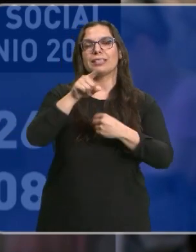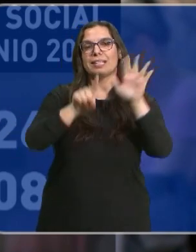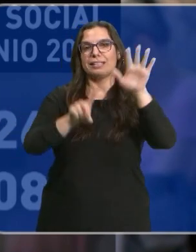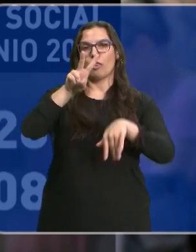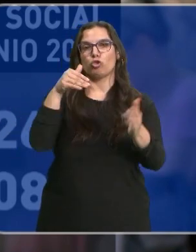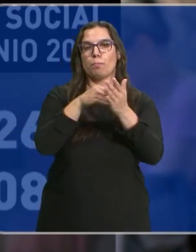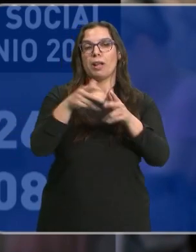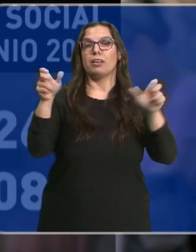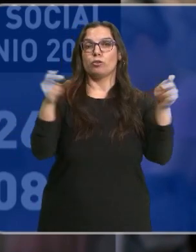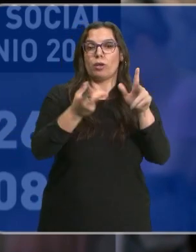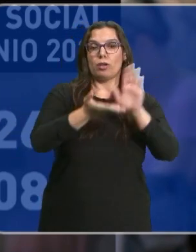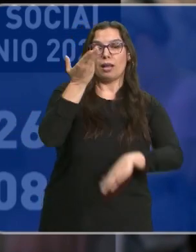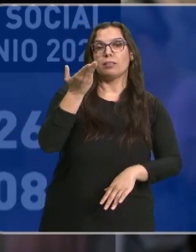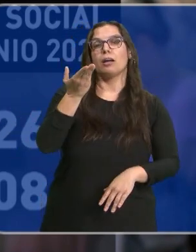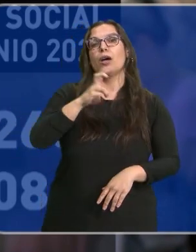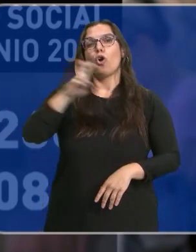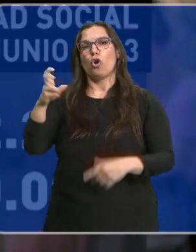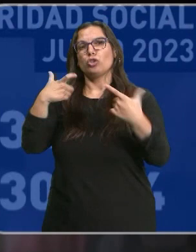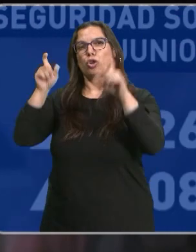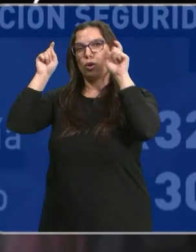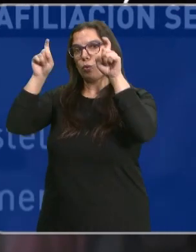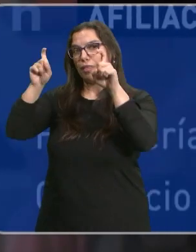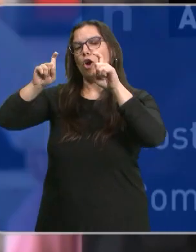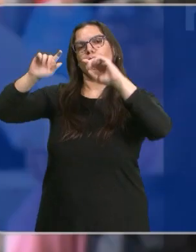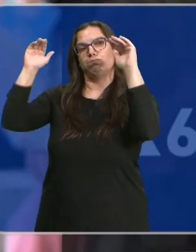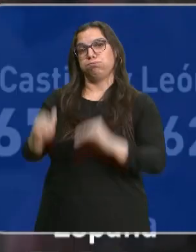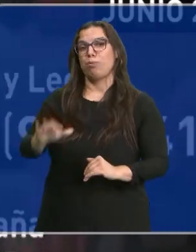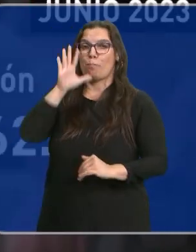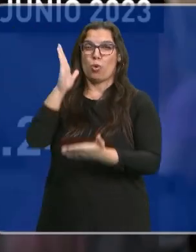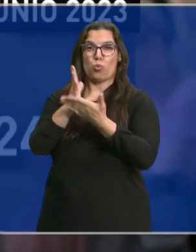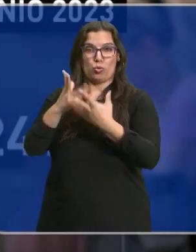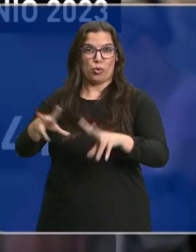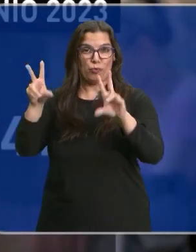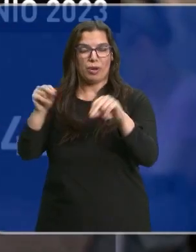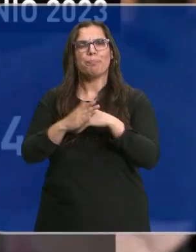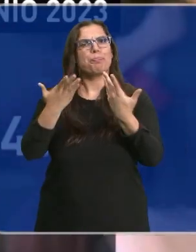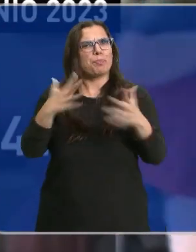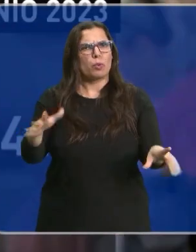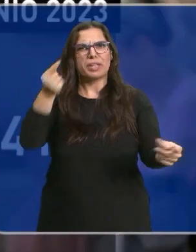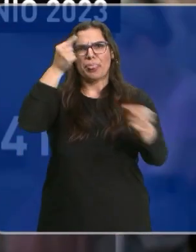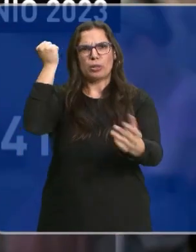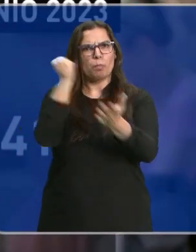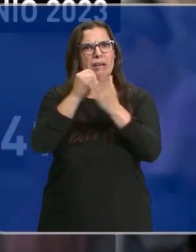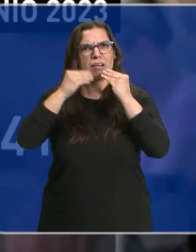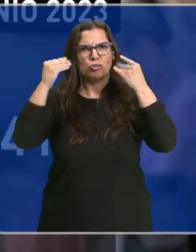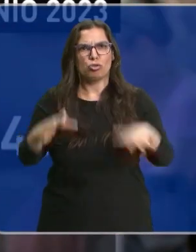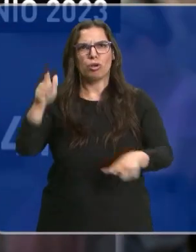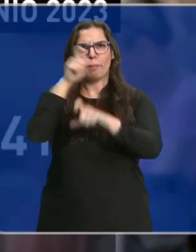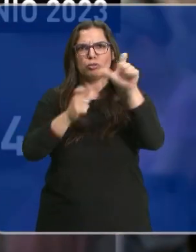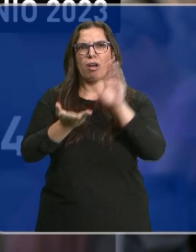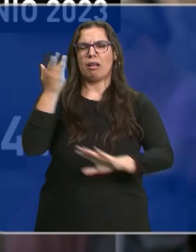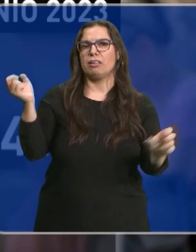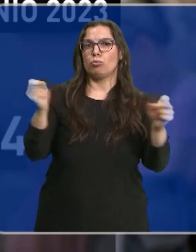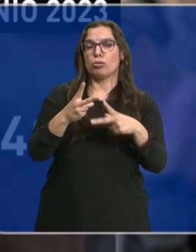.000 afiliados frente a la caída que se ha producido en educación al ser final de curso. Con todo, estamos en datos históricos de cotizantes,